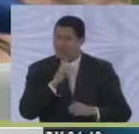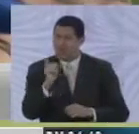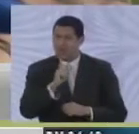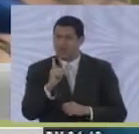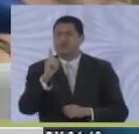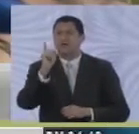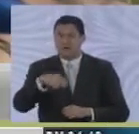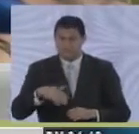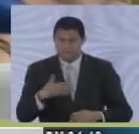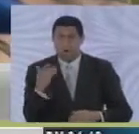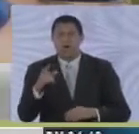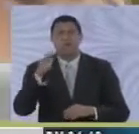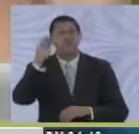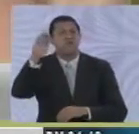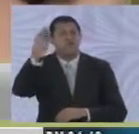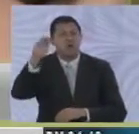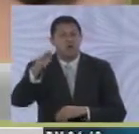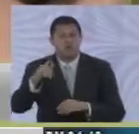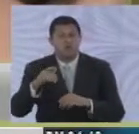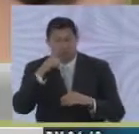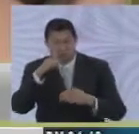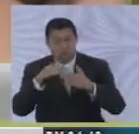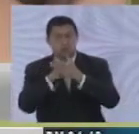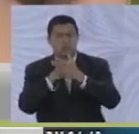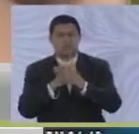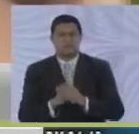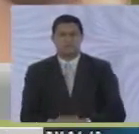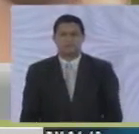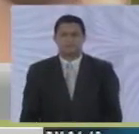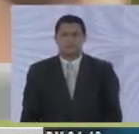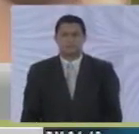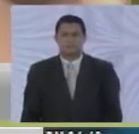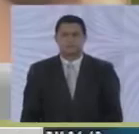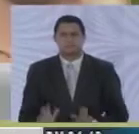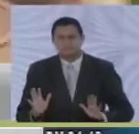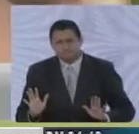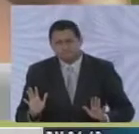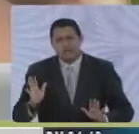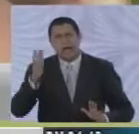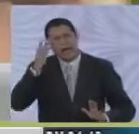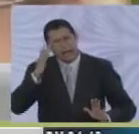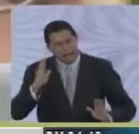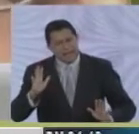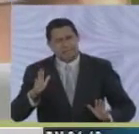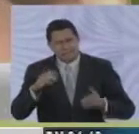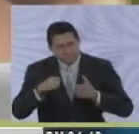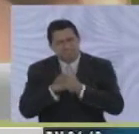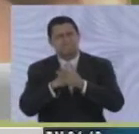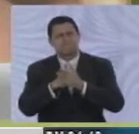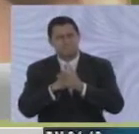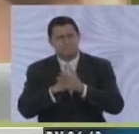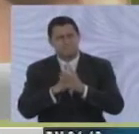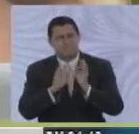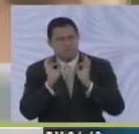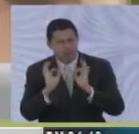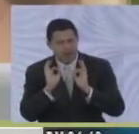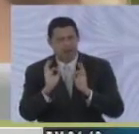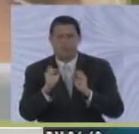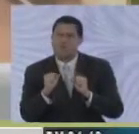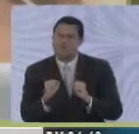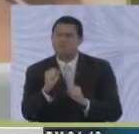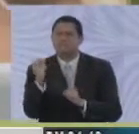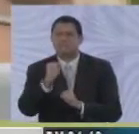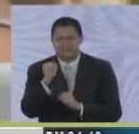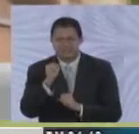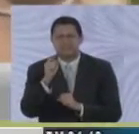esto también podría traerme a largo plazo obstrucción nasal. Pero, tal vez no obstrucción nasal como tal, severa, pero